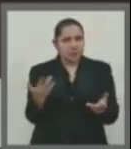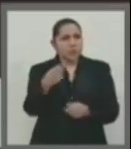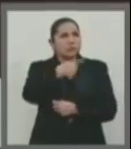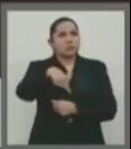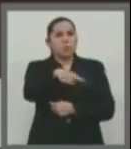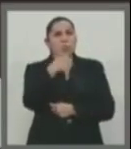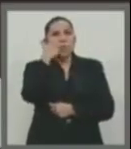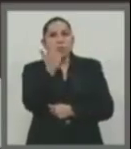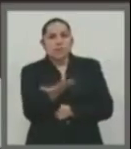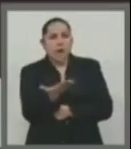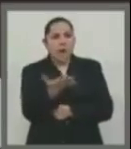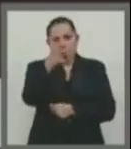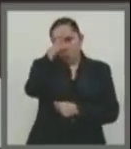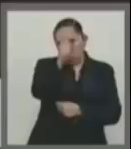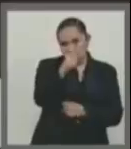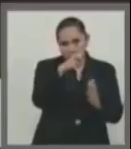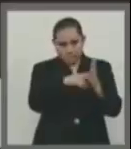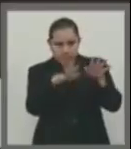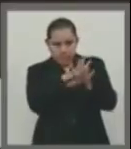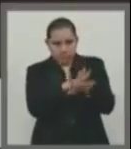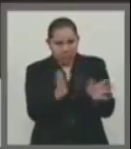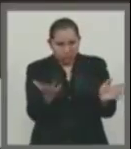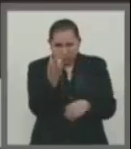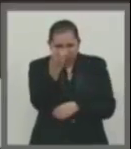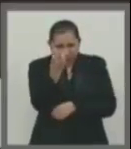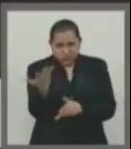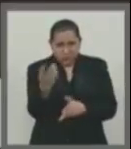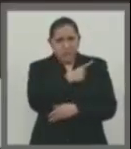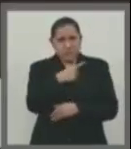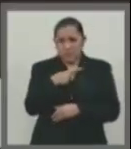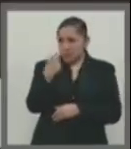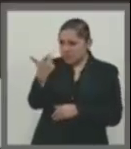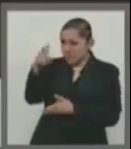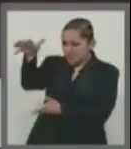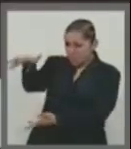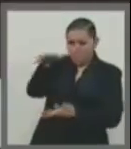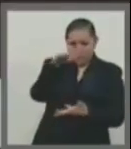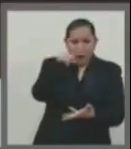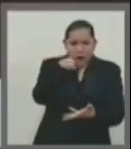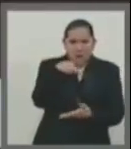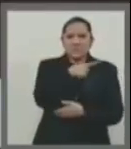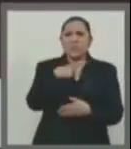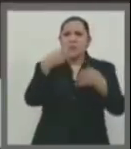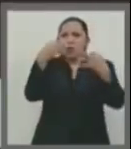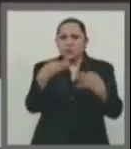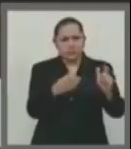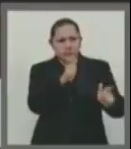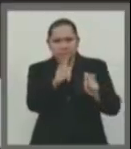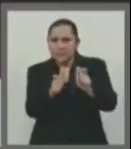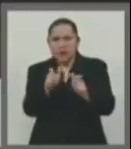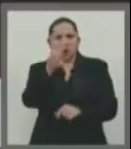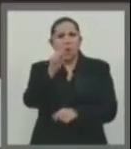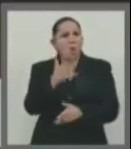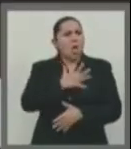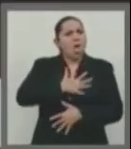deben ser gastados con la mayor transparencia y no deben prestarse al despilfarro. Nos dijeron también que si